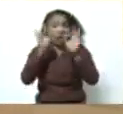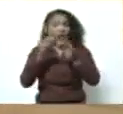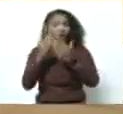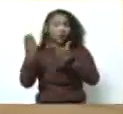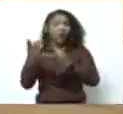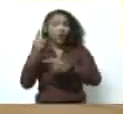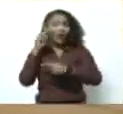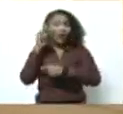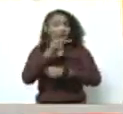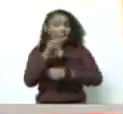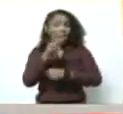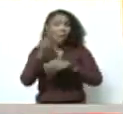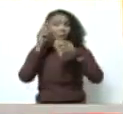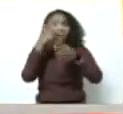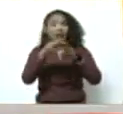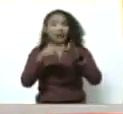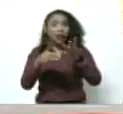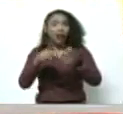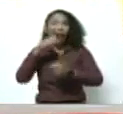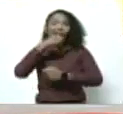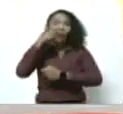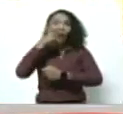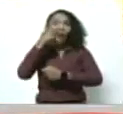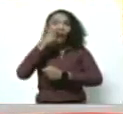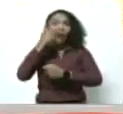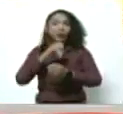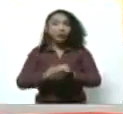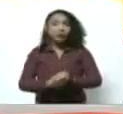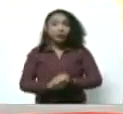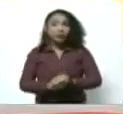con insumos odontológicos